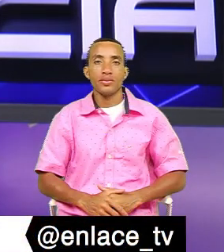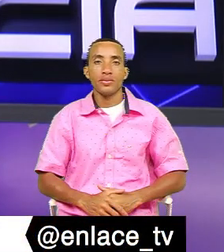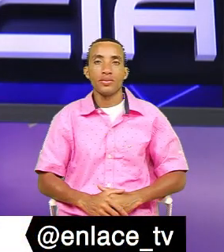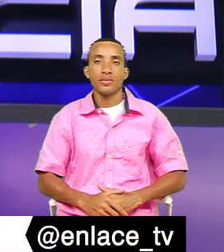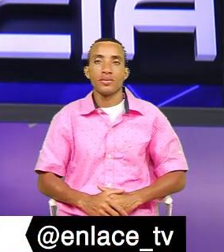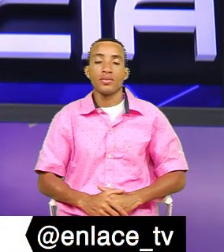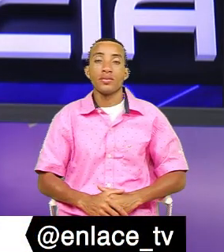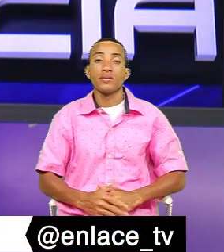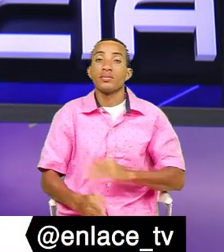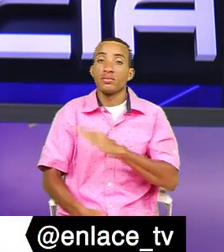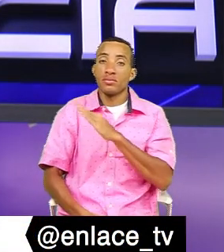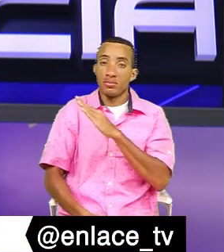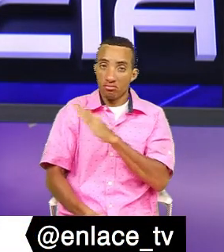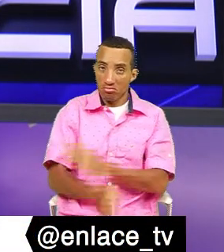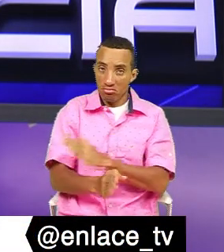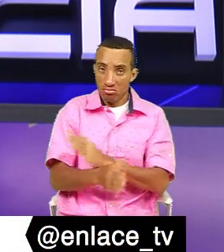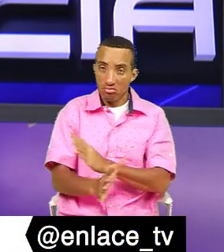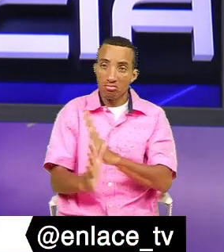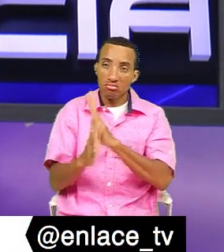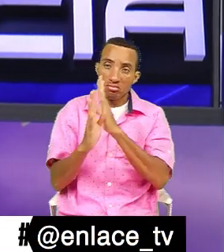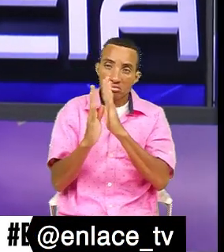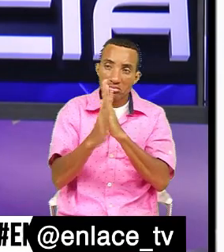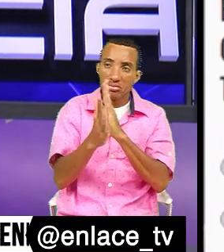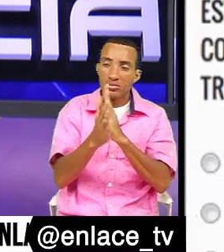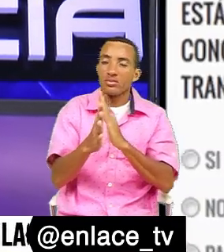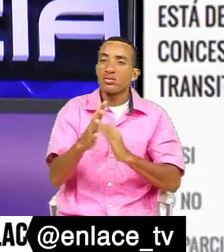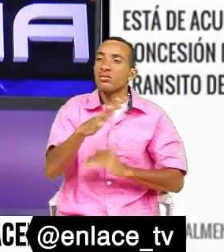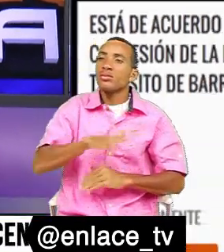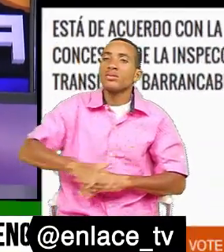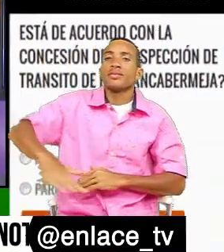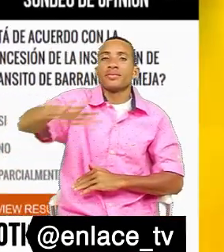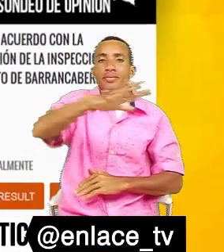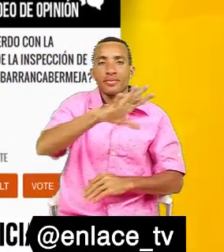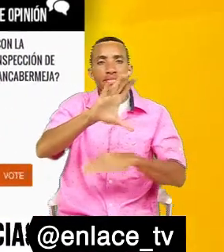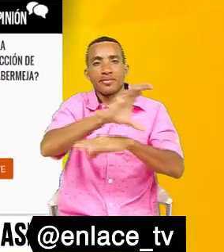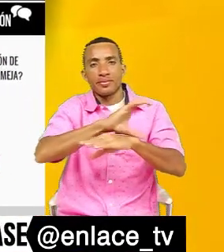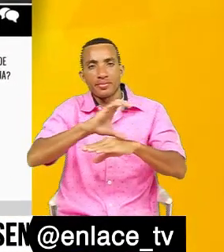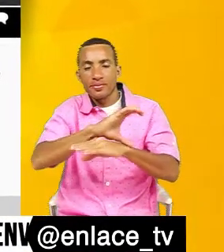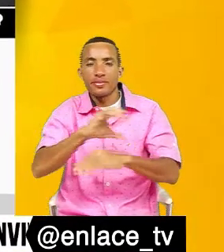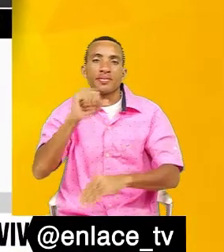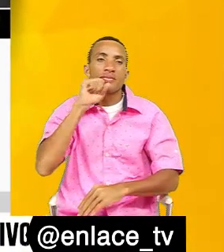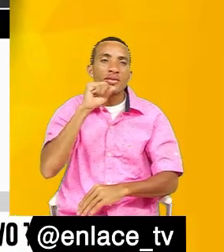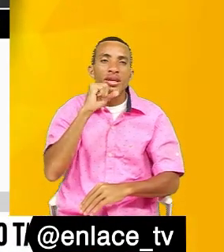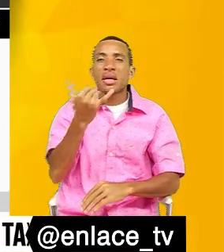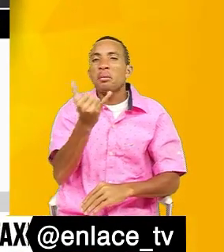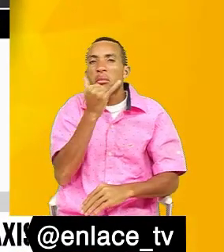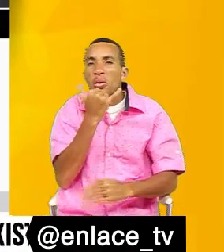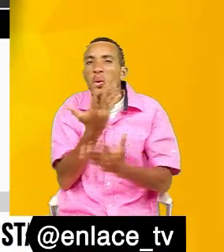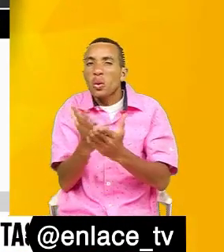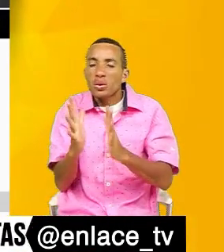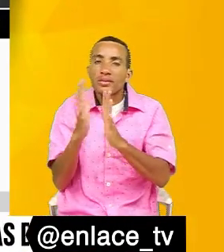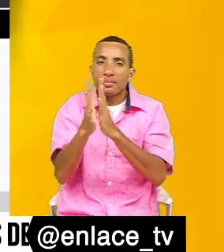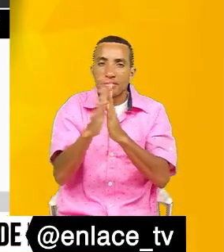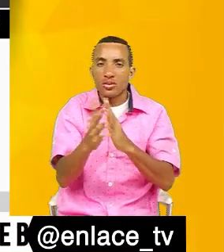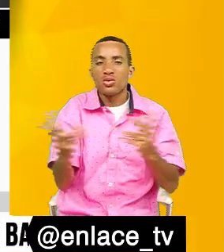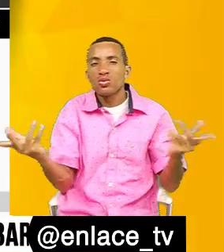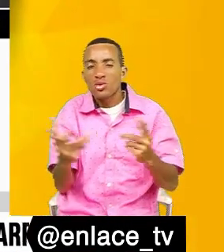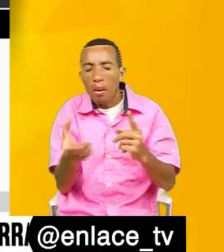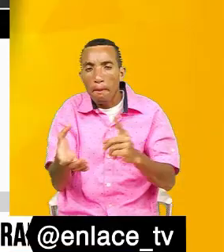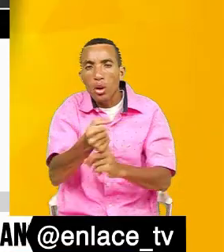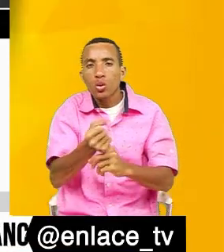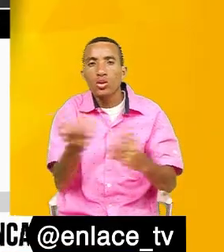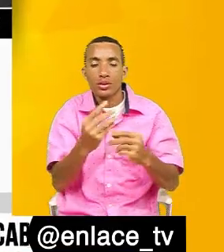Y seguimos llevando a nuestra comunidad el acontecer de la ciudad y región. Estas y otras informaciones de Enlace Noticias las puede hallar en nuestra página web